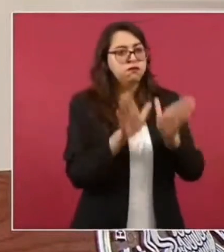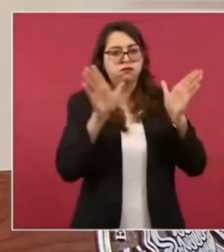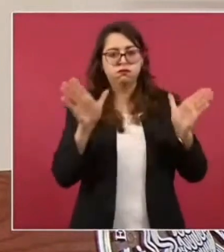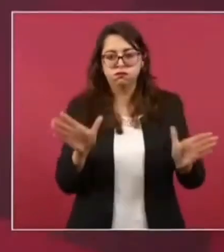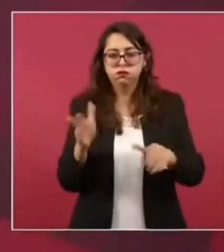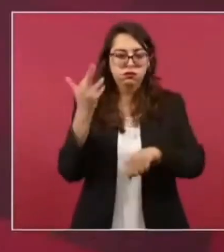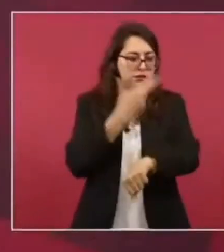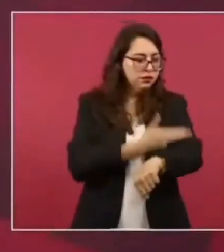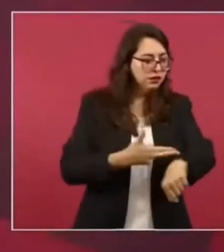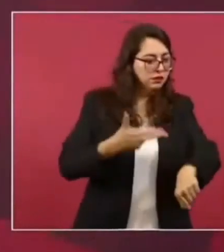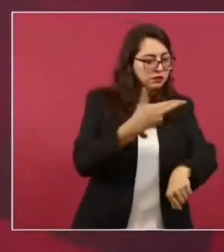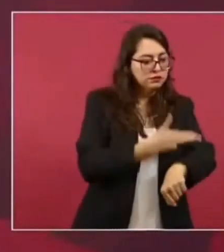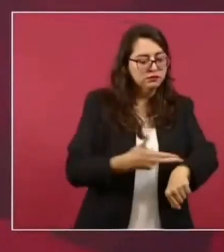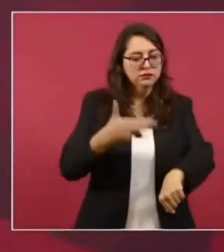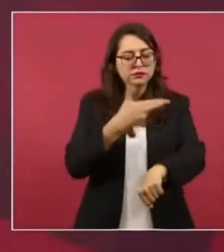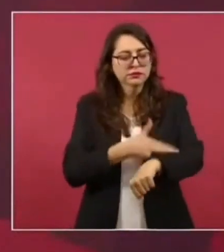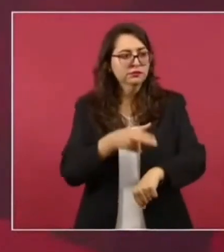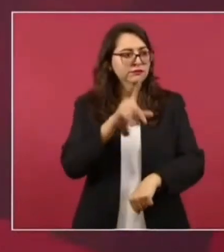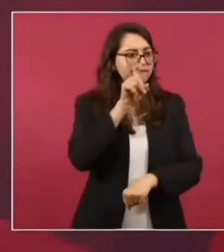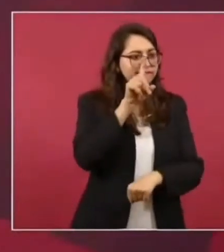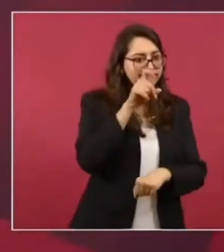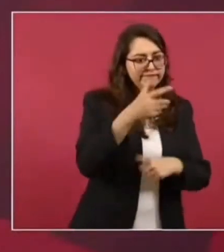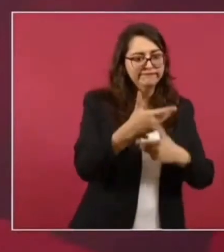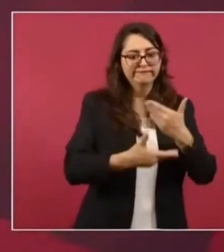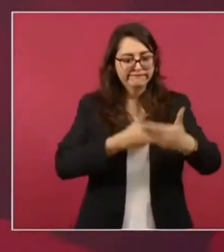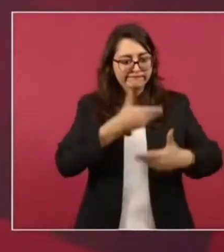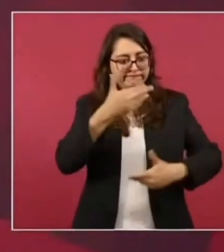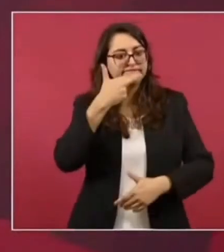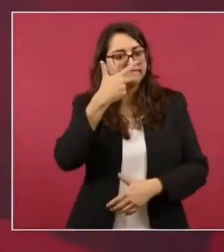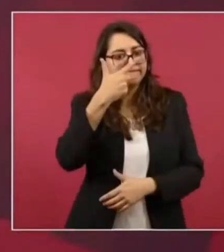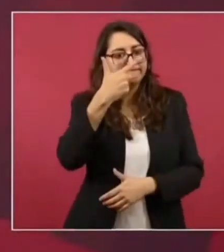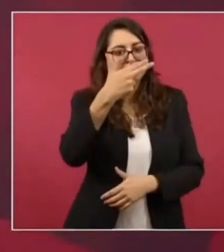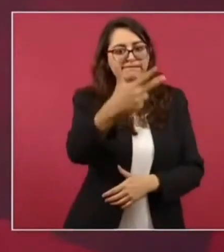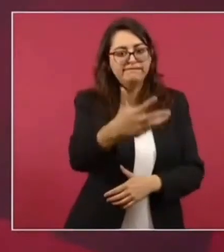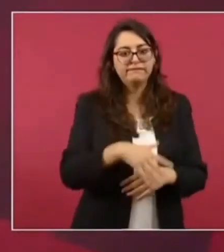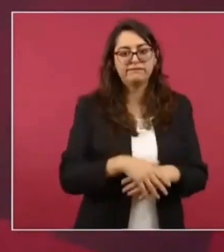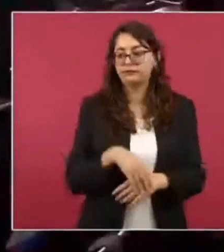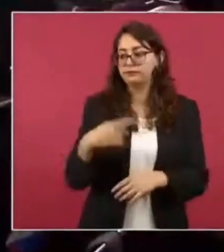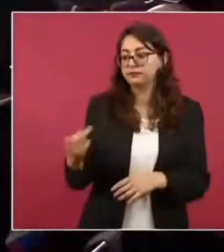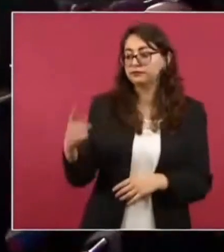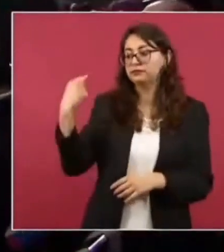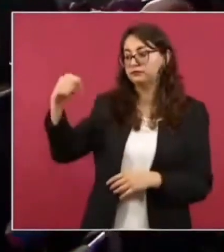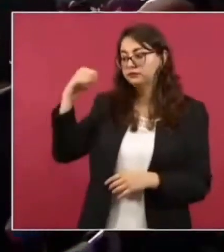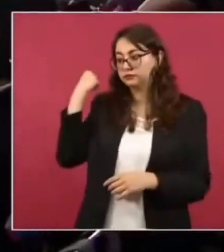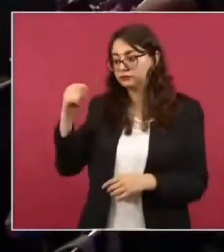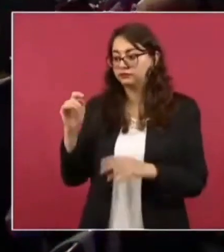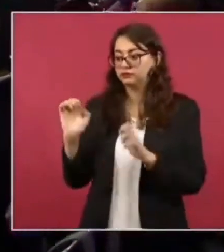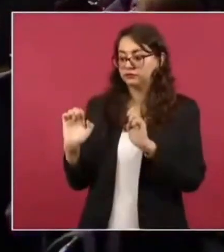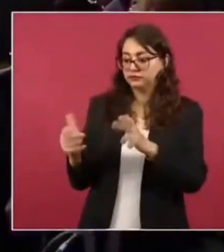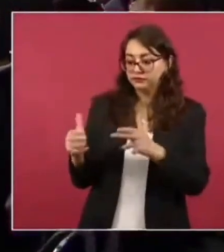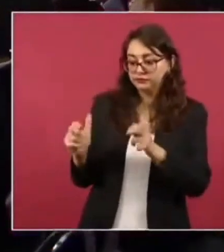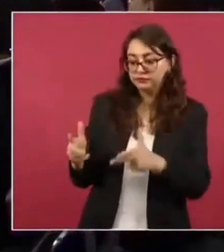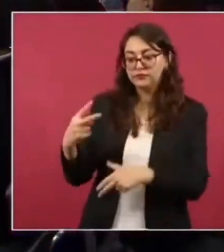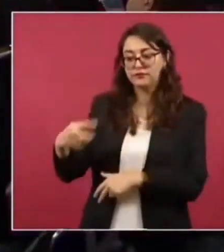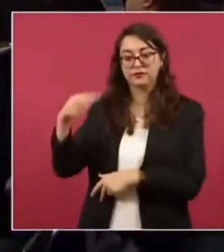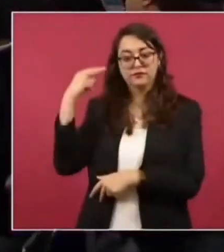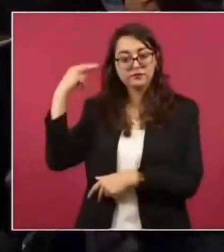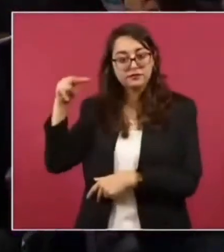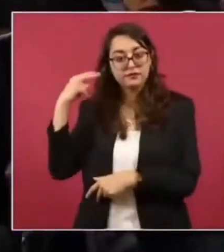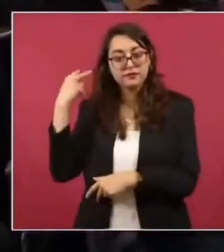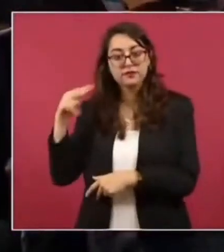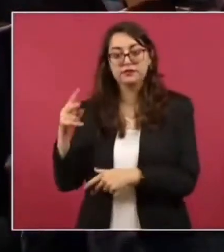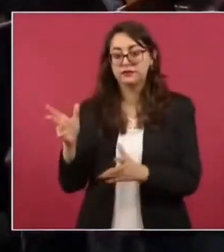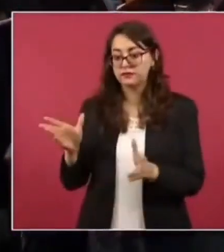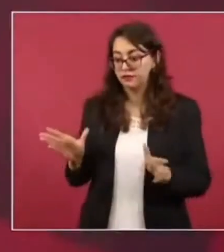a Tabasco, a Chiapas, en este caso a Veracruz, es porque nos